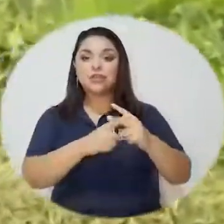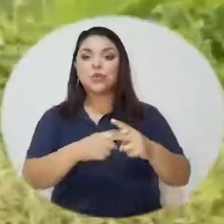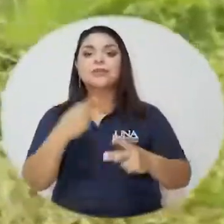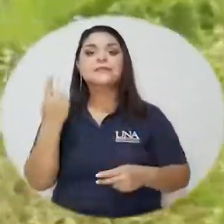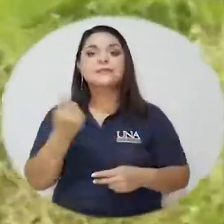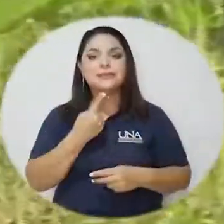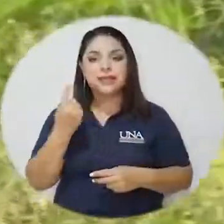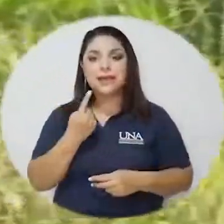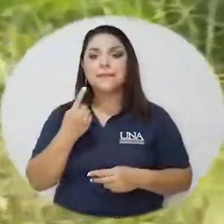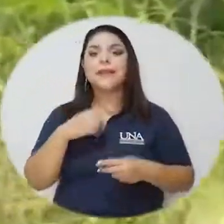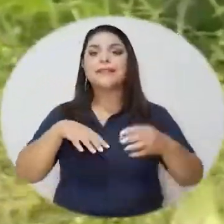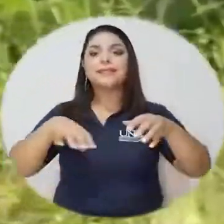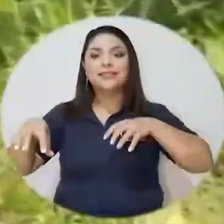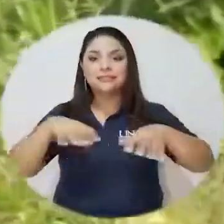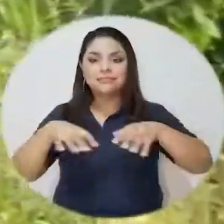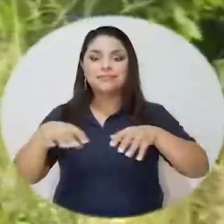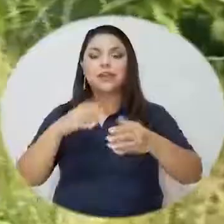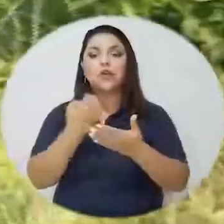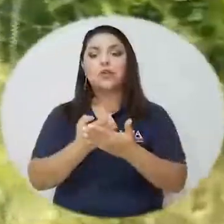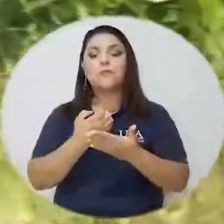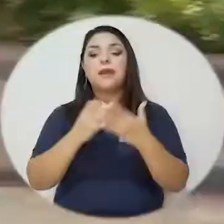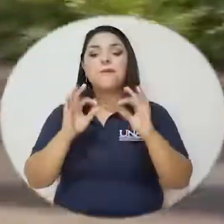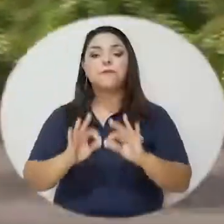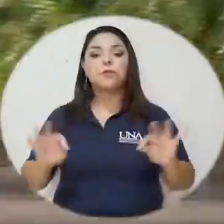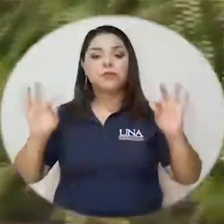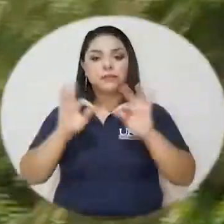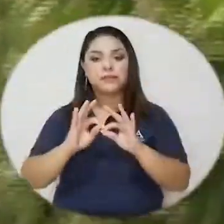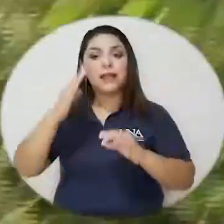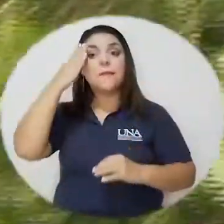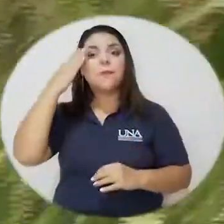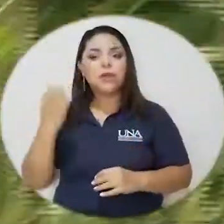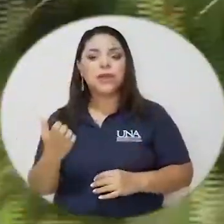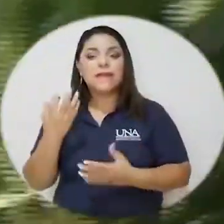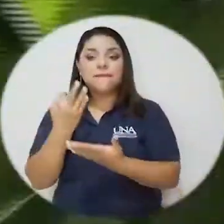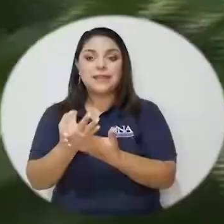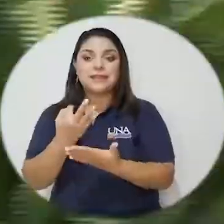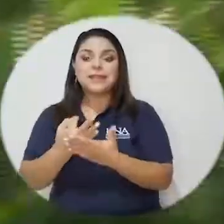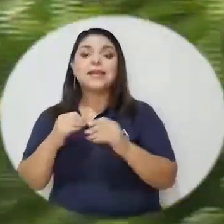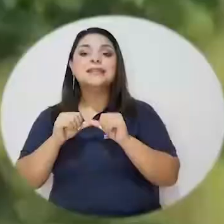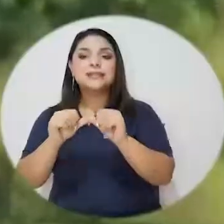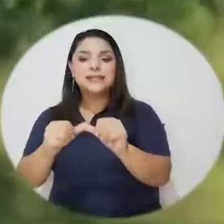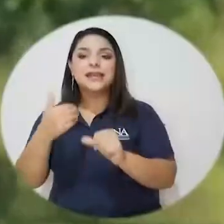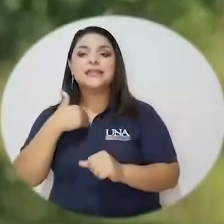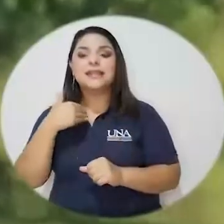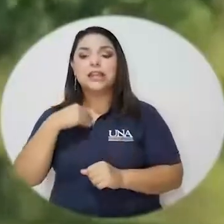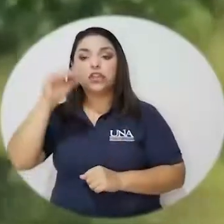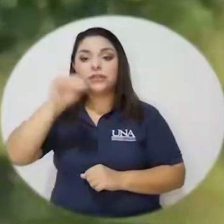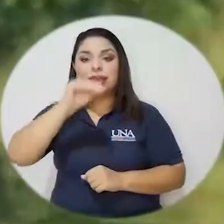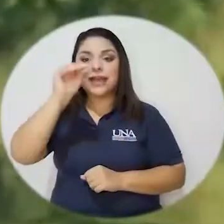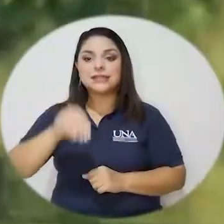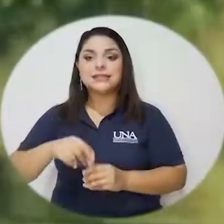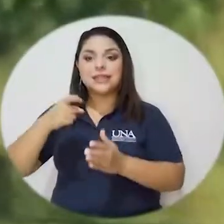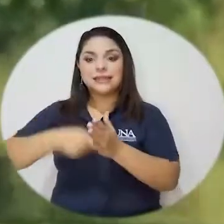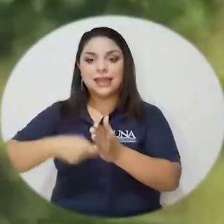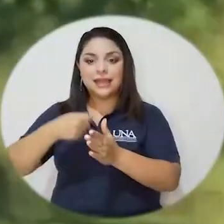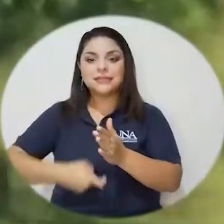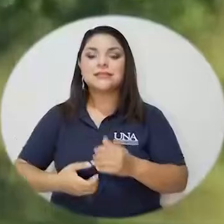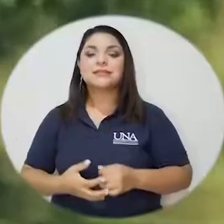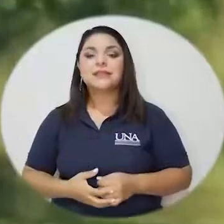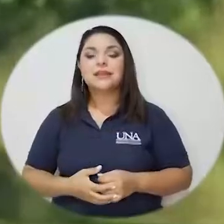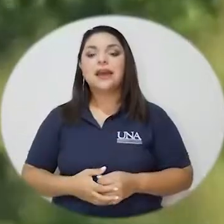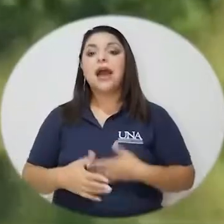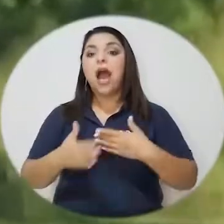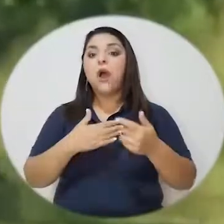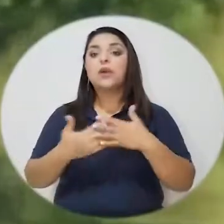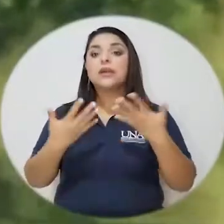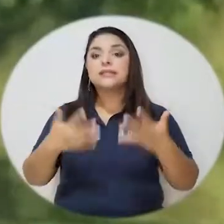crédito siempre ha tenido un papel dinamizador de la economía fundamental. ¿Por qué? Porque los sectores financieros siguen teniendo tasas de interés onerosas. A pesar de haber aprobado